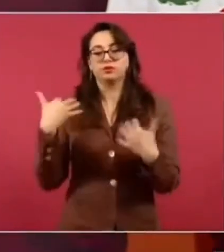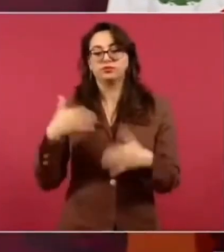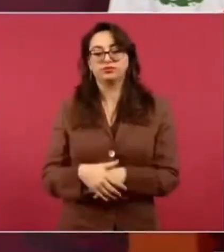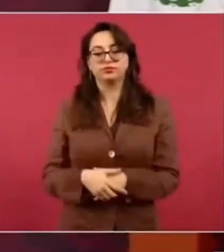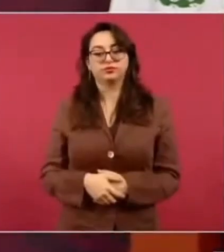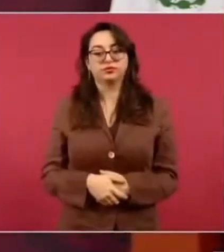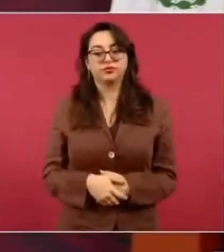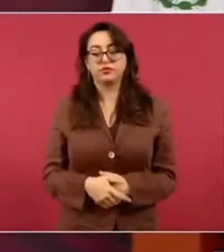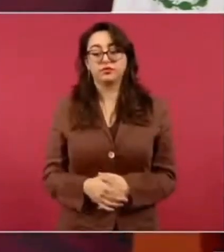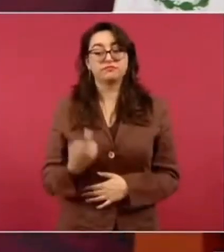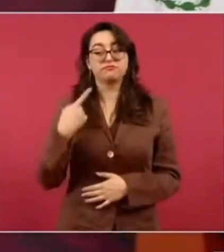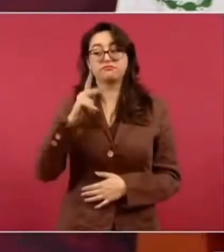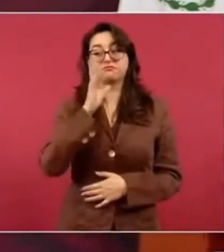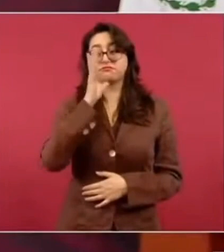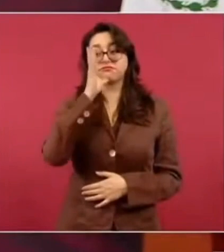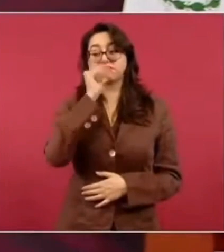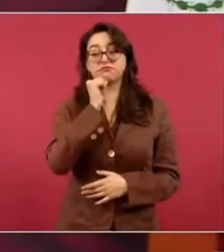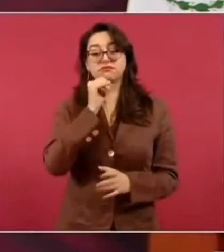se necesitan